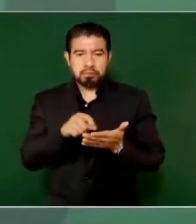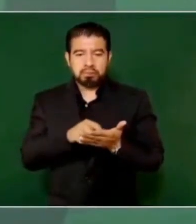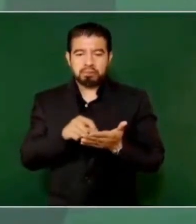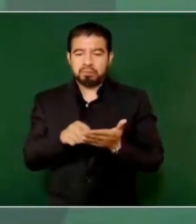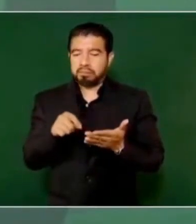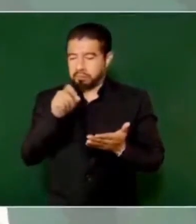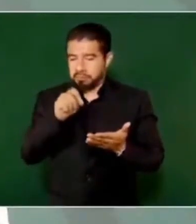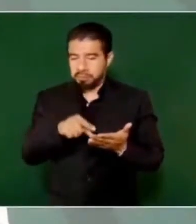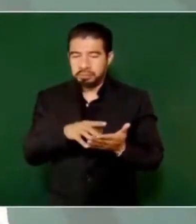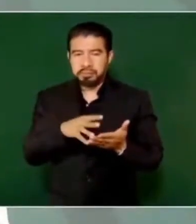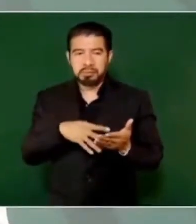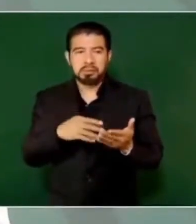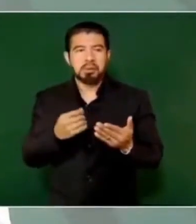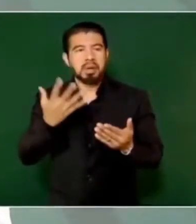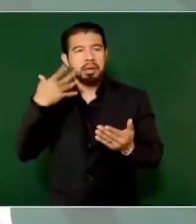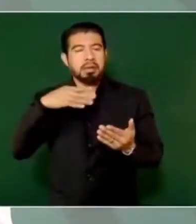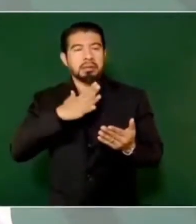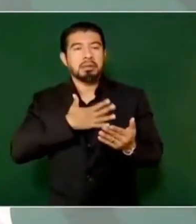de cuando inicié